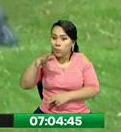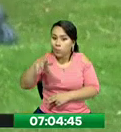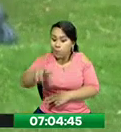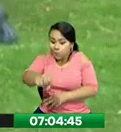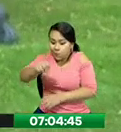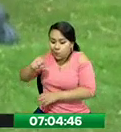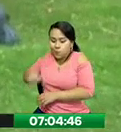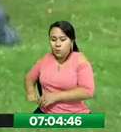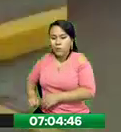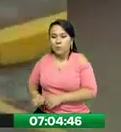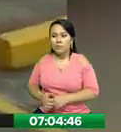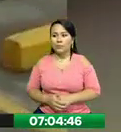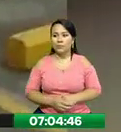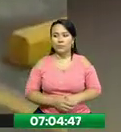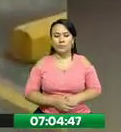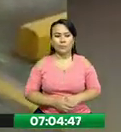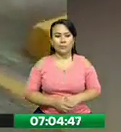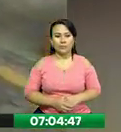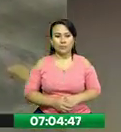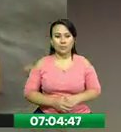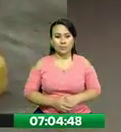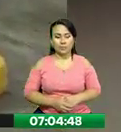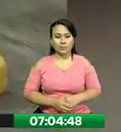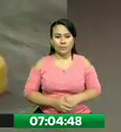de Cuenca, Francisco Ramírez.